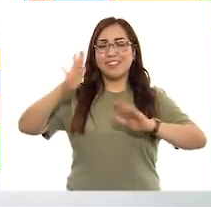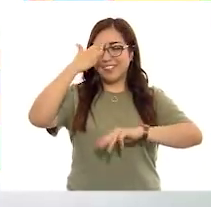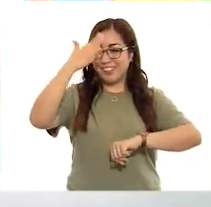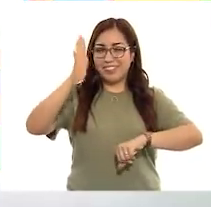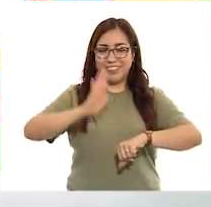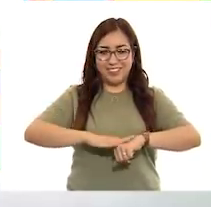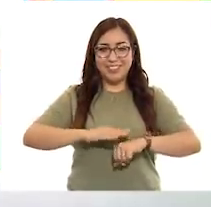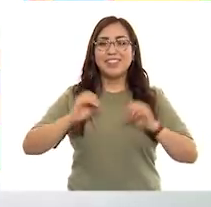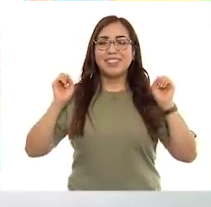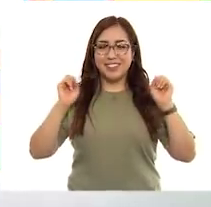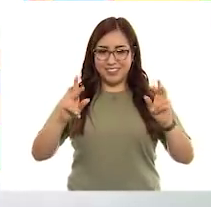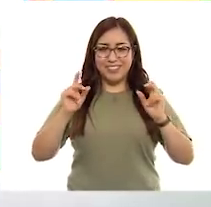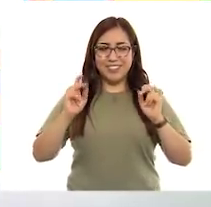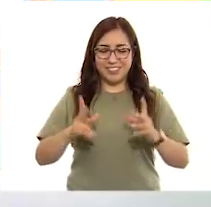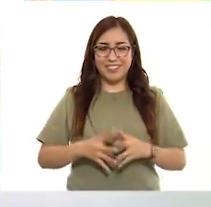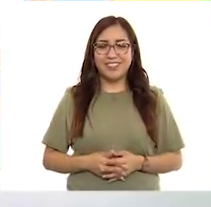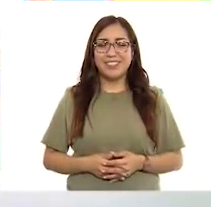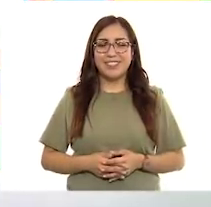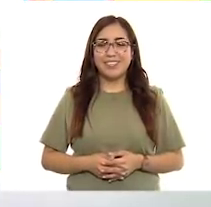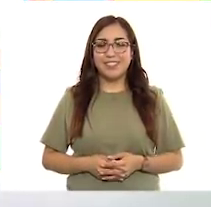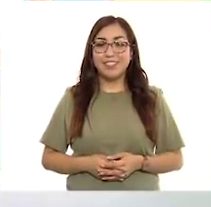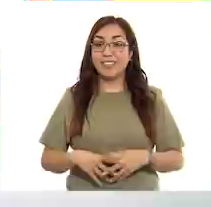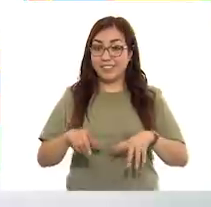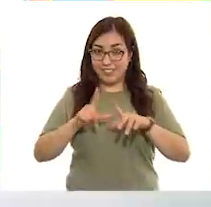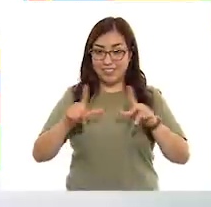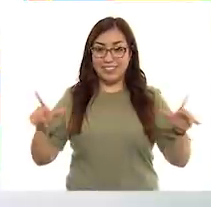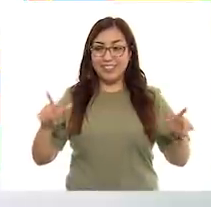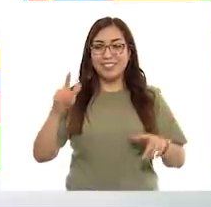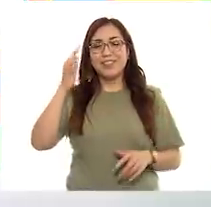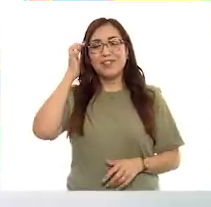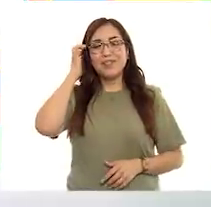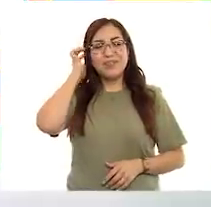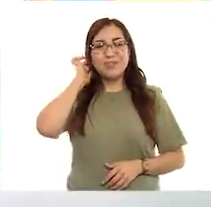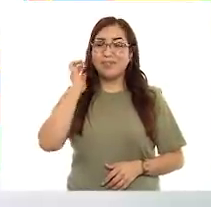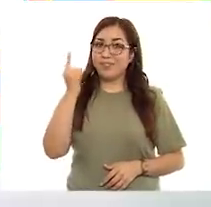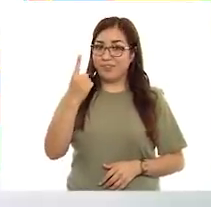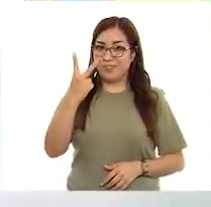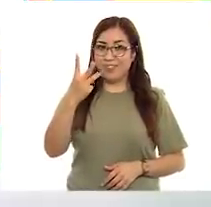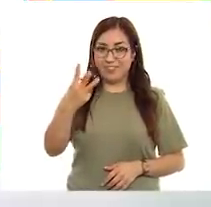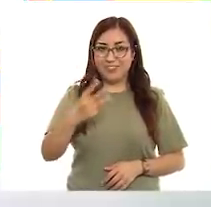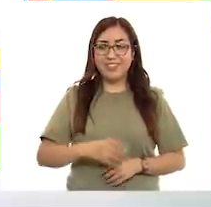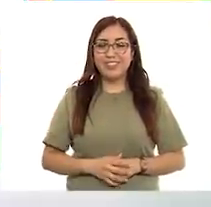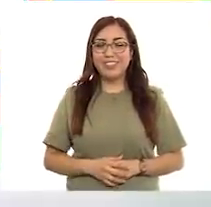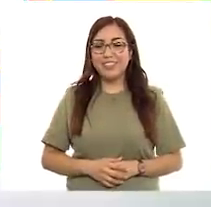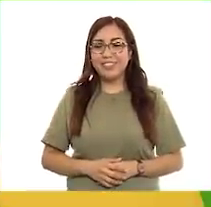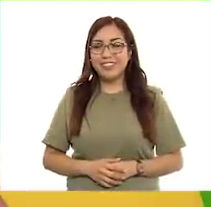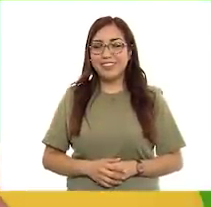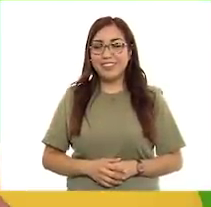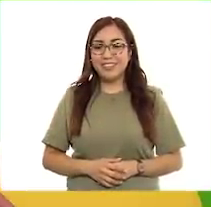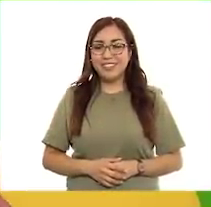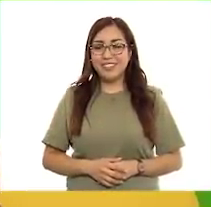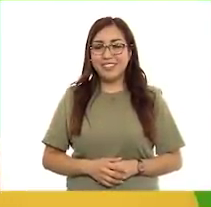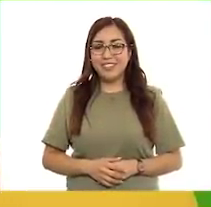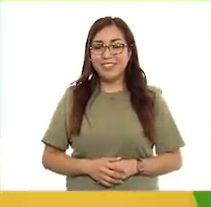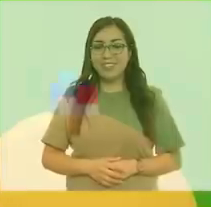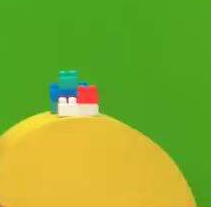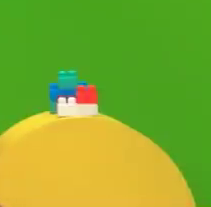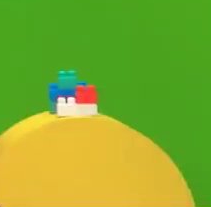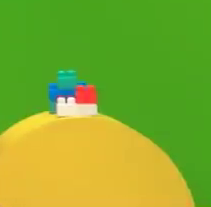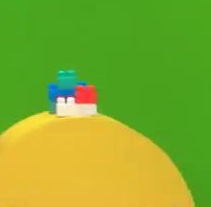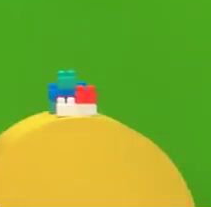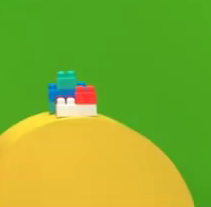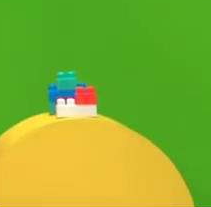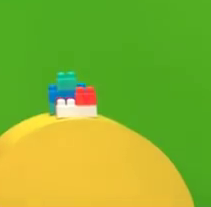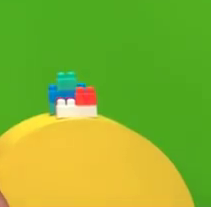los conté. Vamos, vamos, vamos, vamos, vamos, vamos. ¿Lista? Sí, a tu cuenta. Comenzamos. Una, dos, tres. Uno,